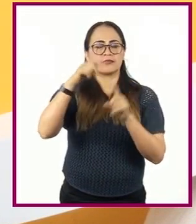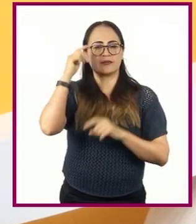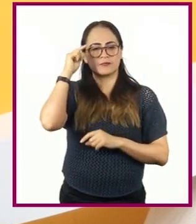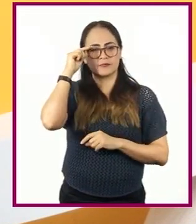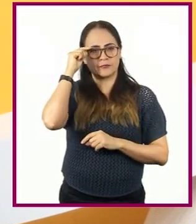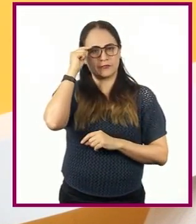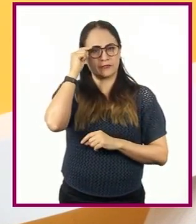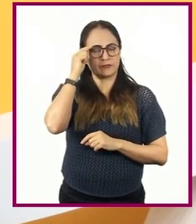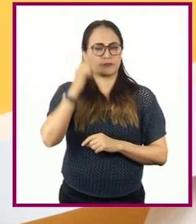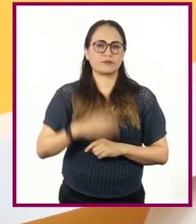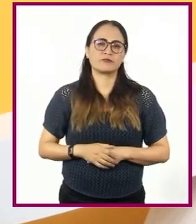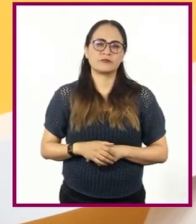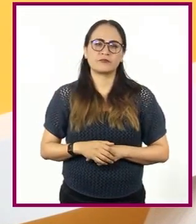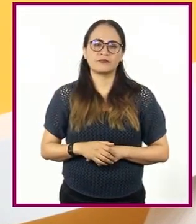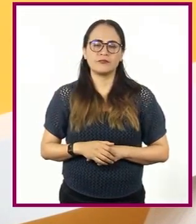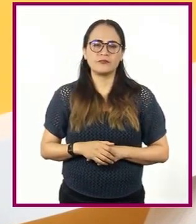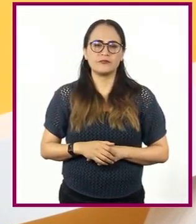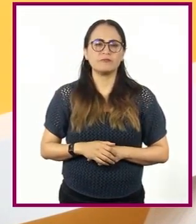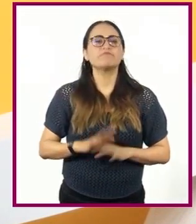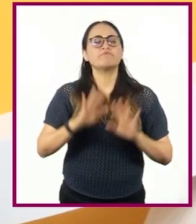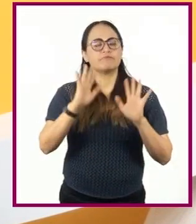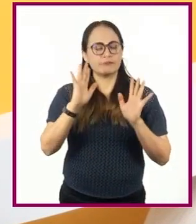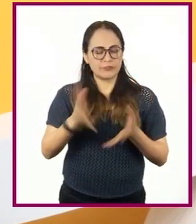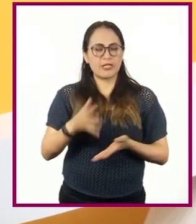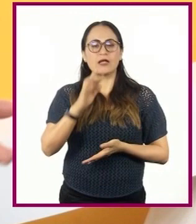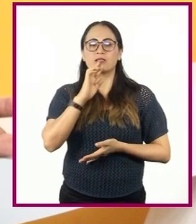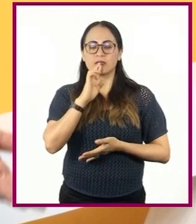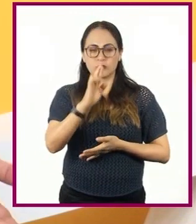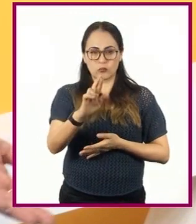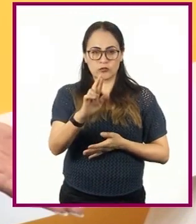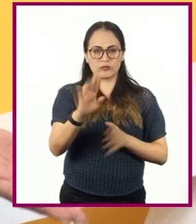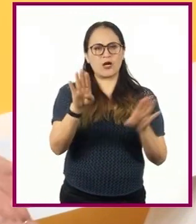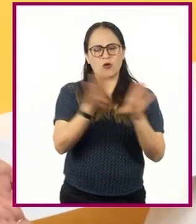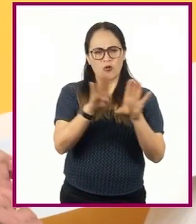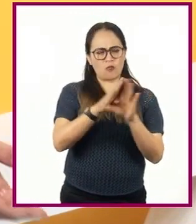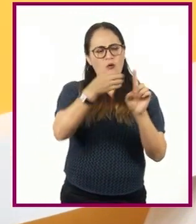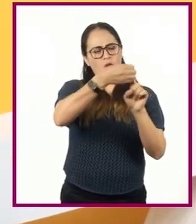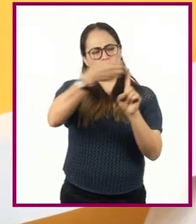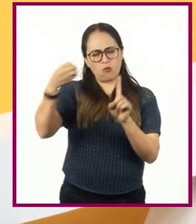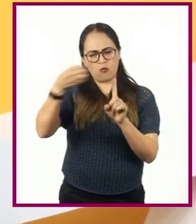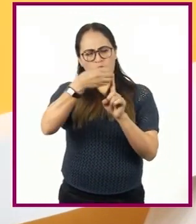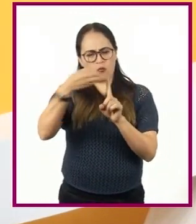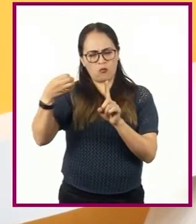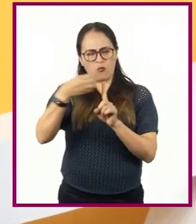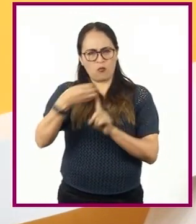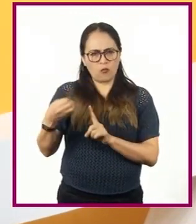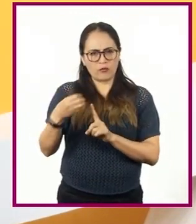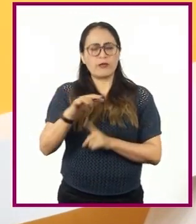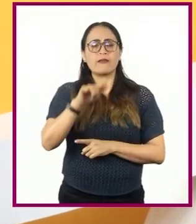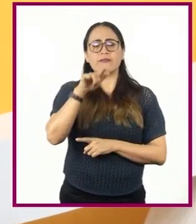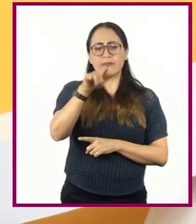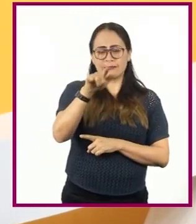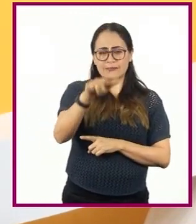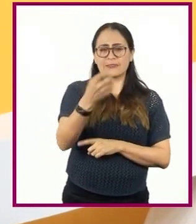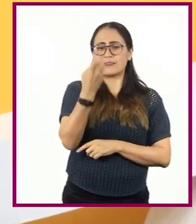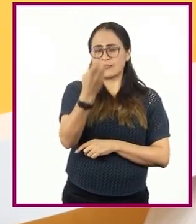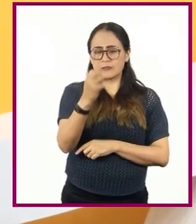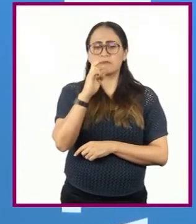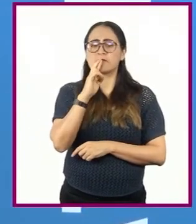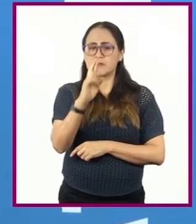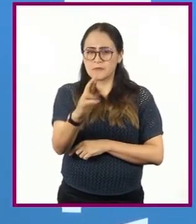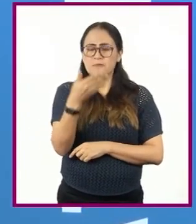dado que la oración numérica se resolvió conforme a la jerarquía de las operaciones, 17 es el resultado